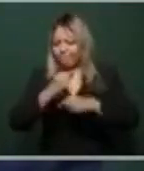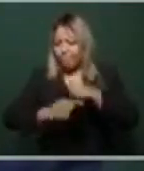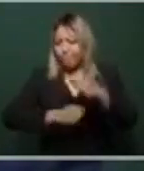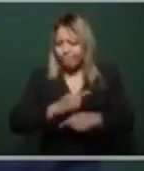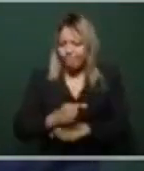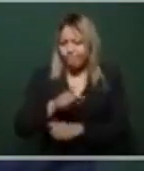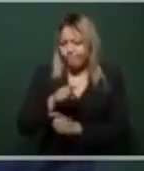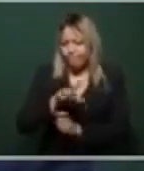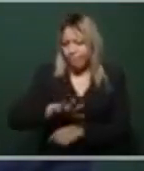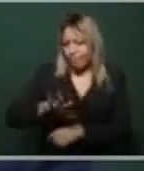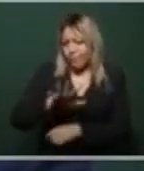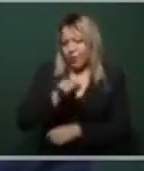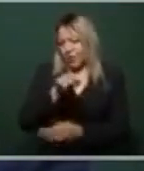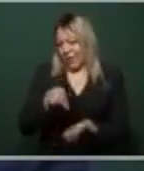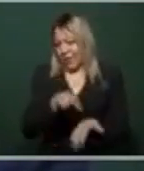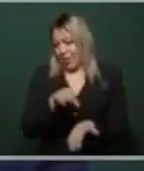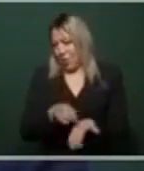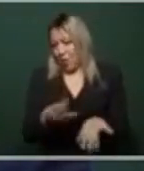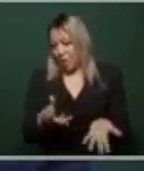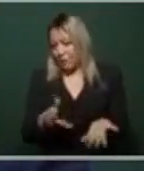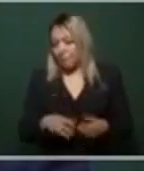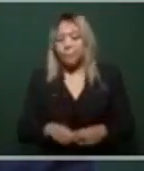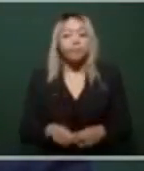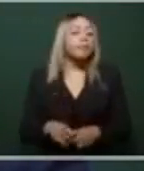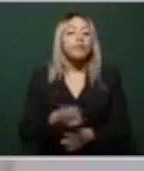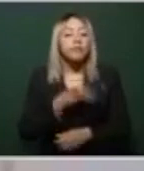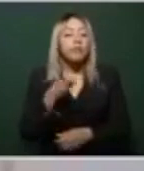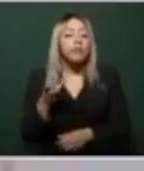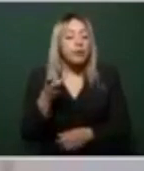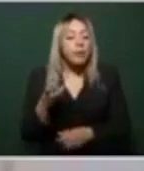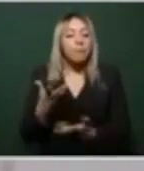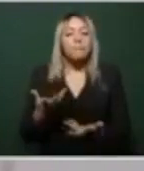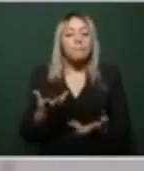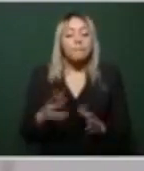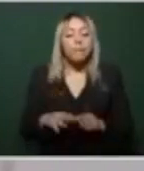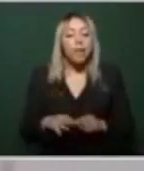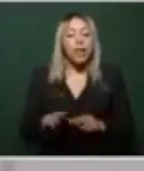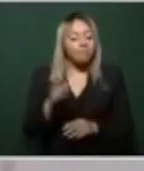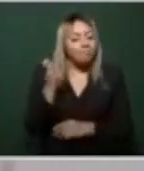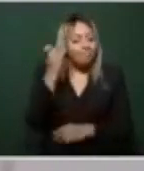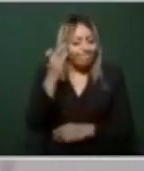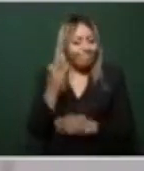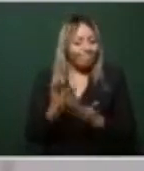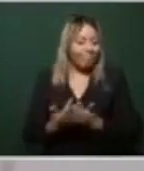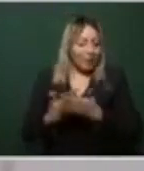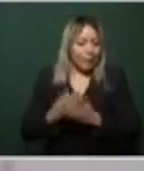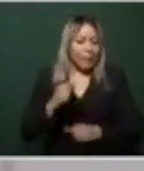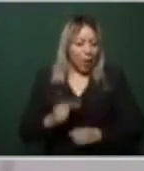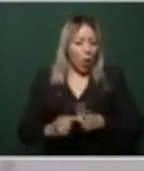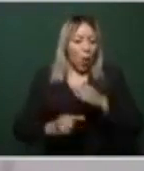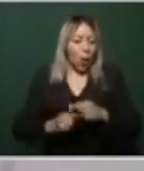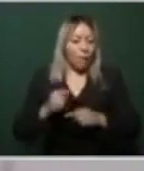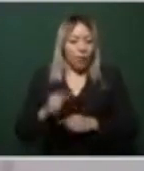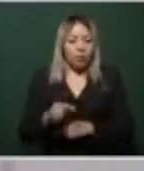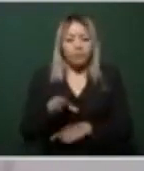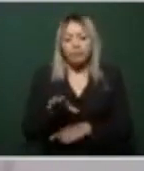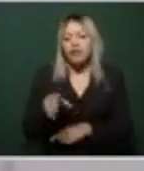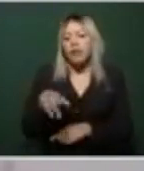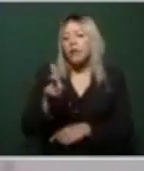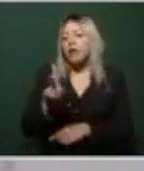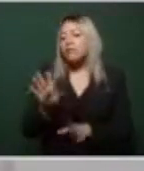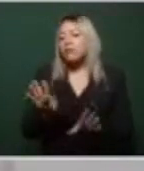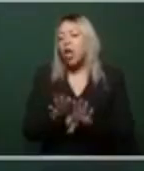en ese centro de trabajo. Entonces, lleva su tiempo. Si se tratara de